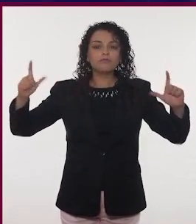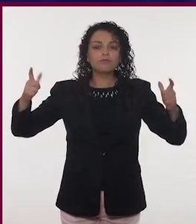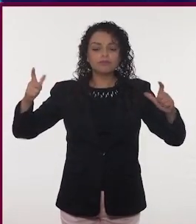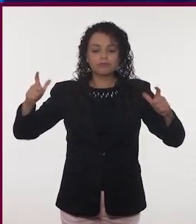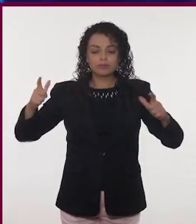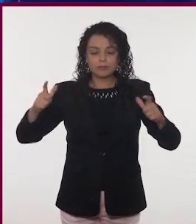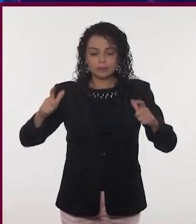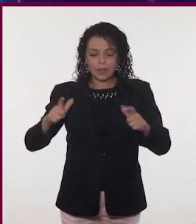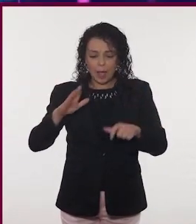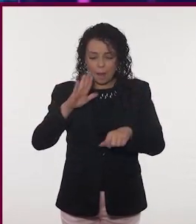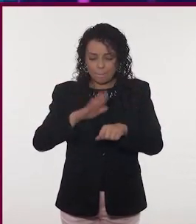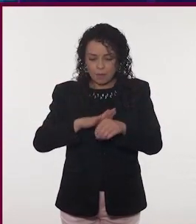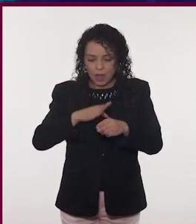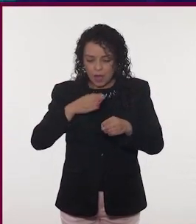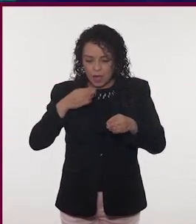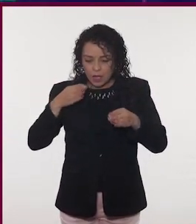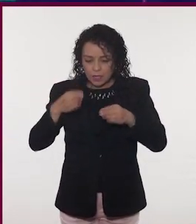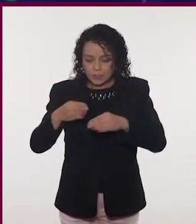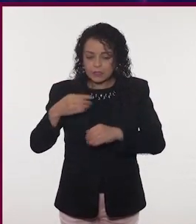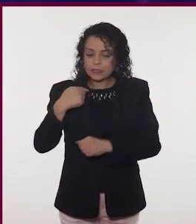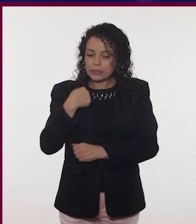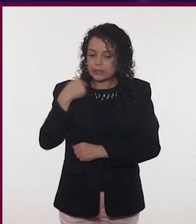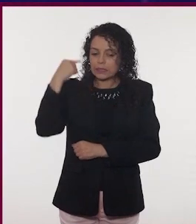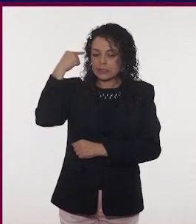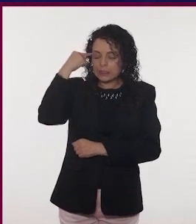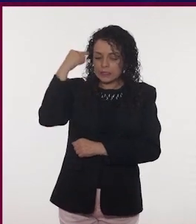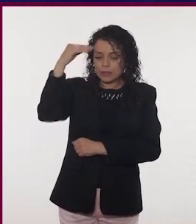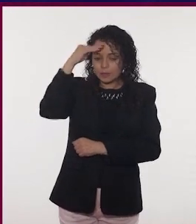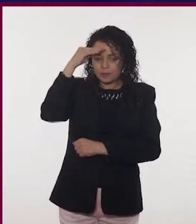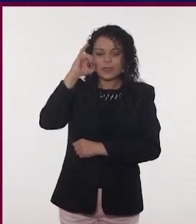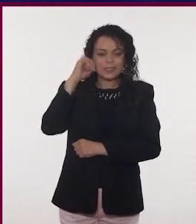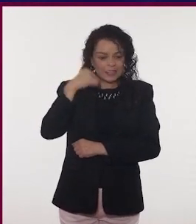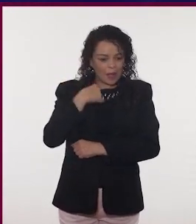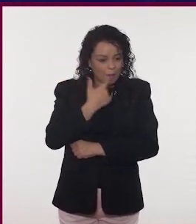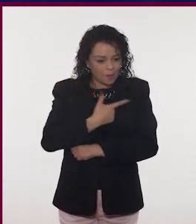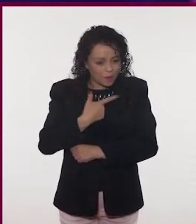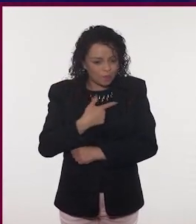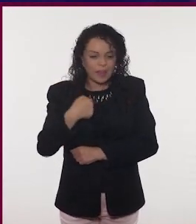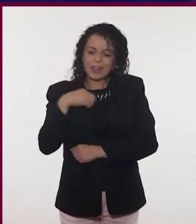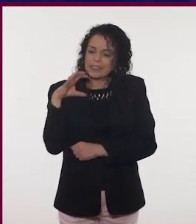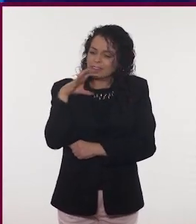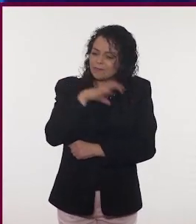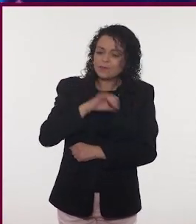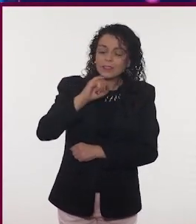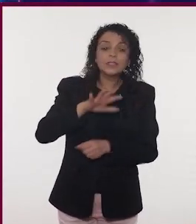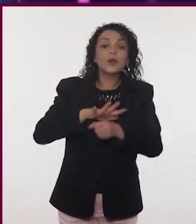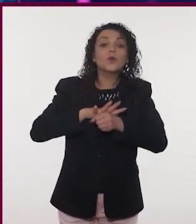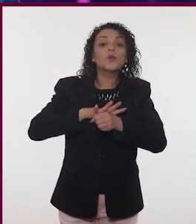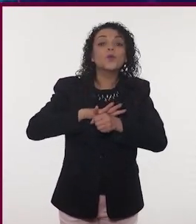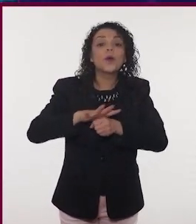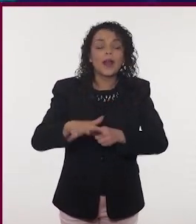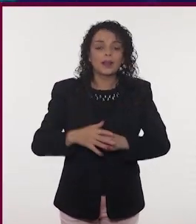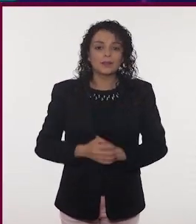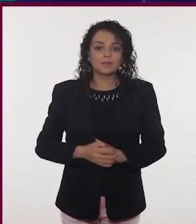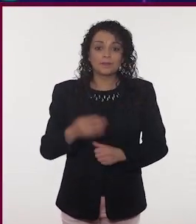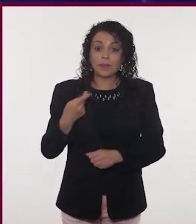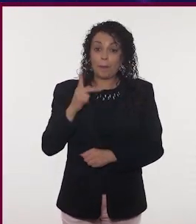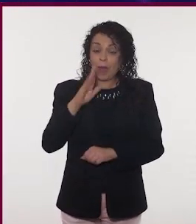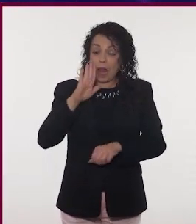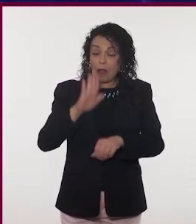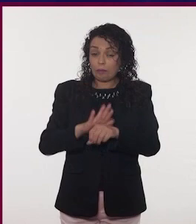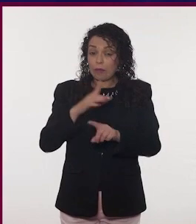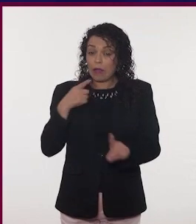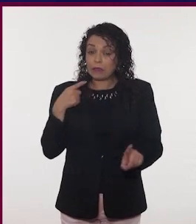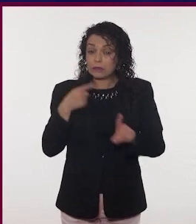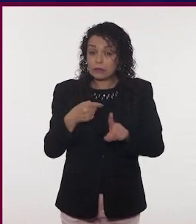y voy pues tratando de saber qué sí me gusta, qué sí me encanta. Pero sobre de todo, yo lo